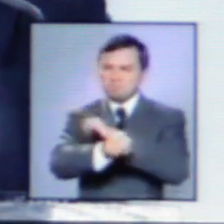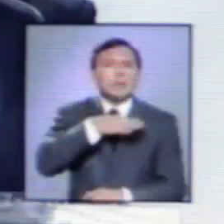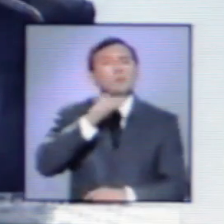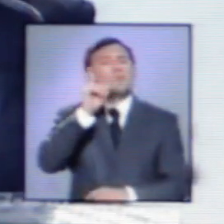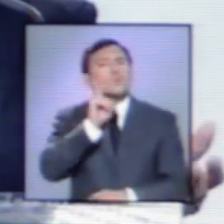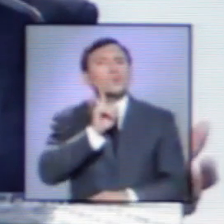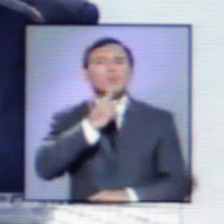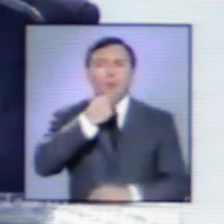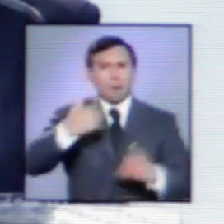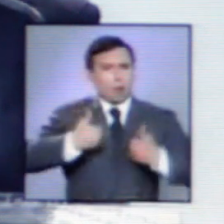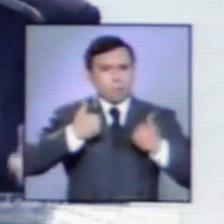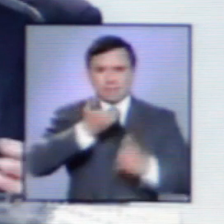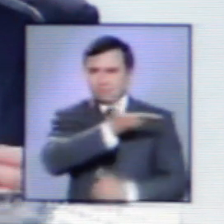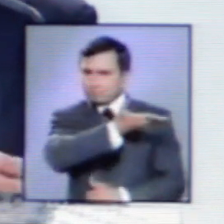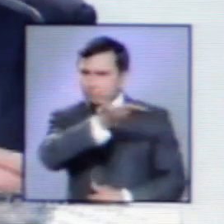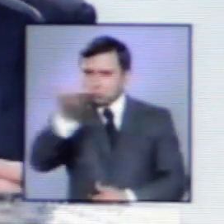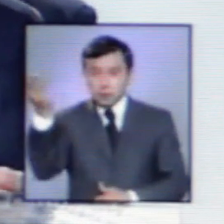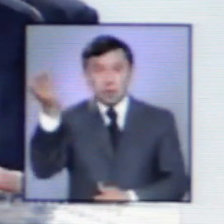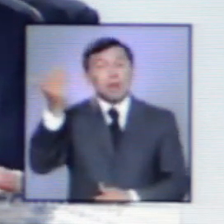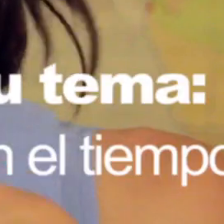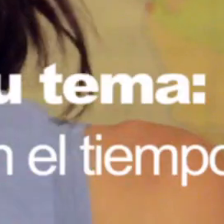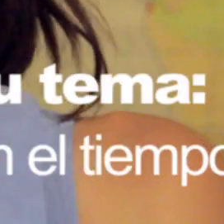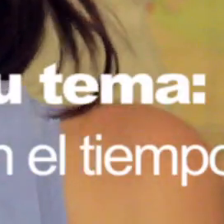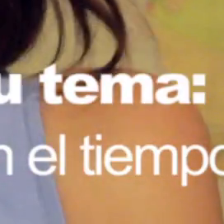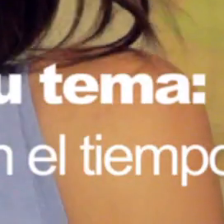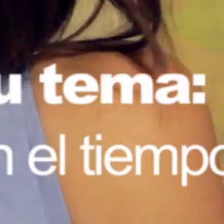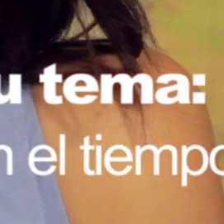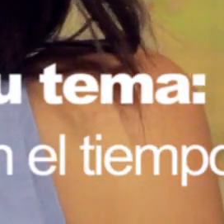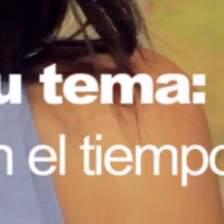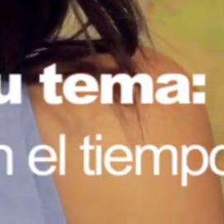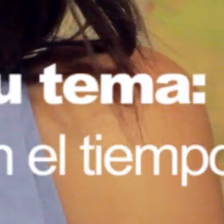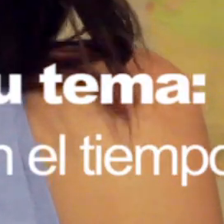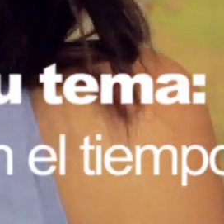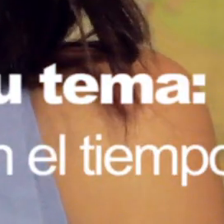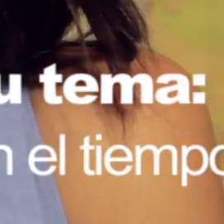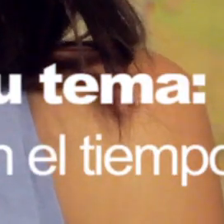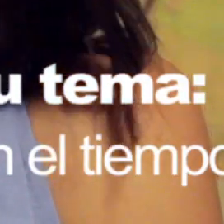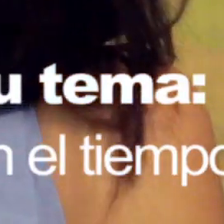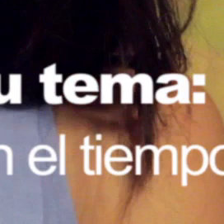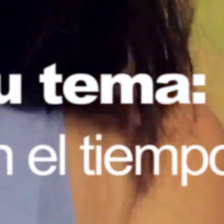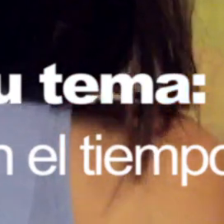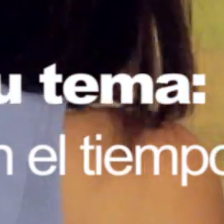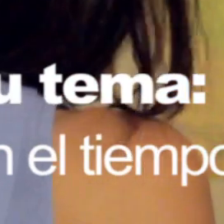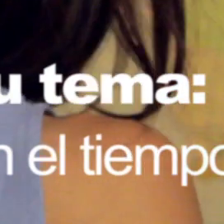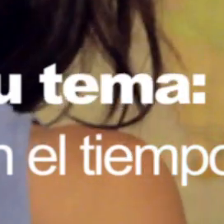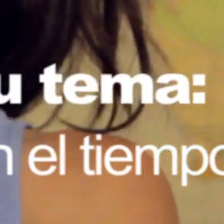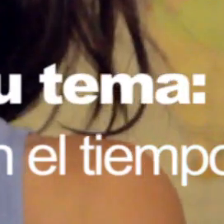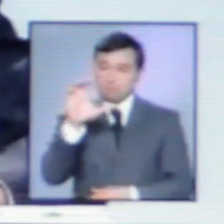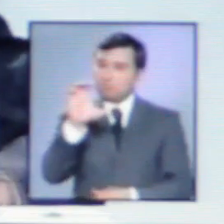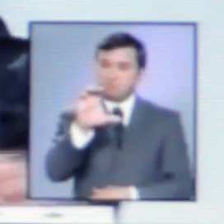debiese tener México para quienes viven dentro de nuestro... Punto número 4. Peña Nieto tiene problemas con el